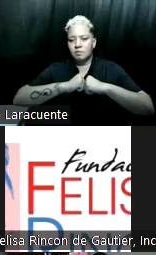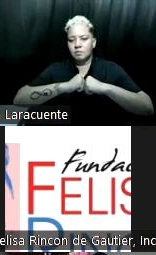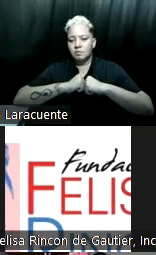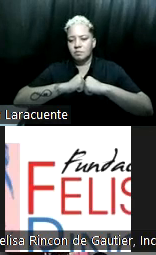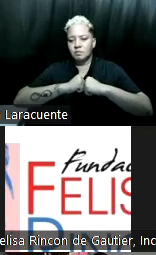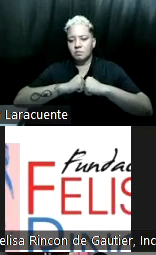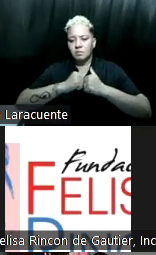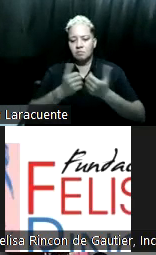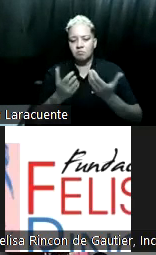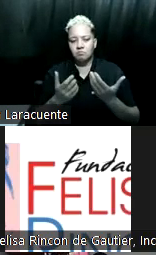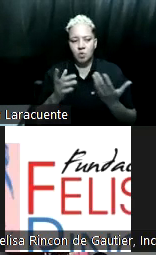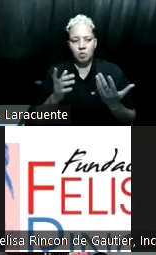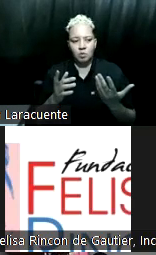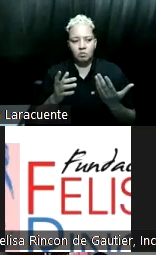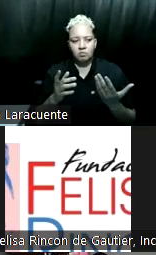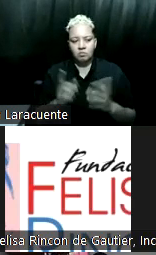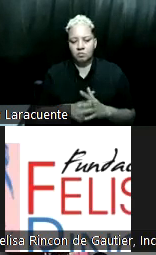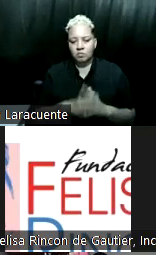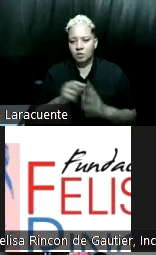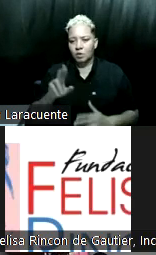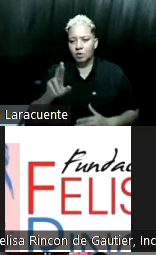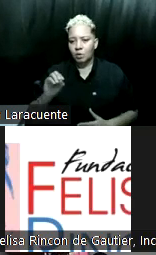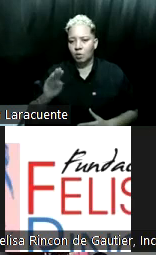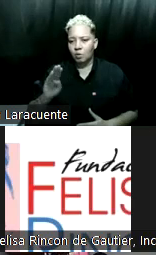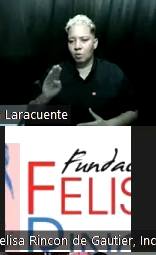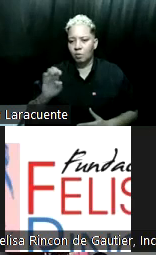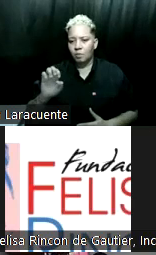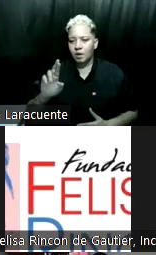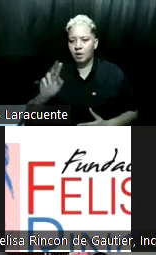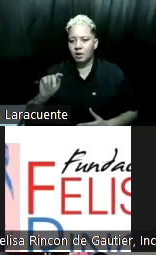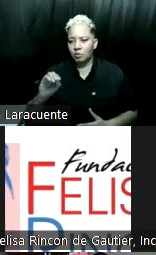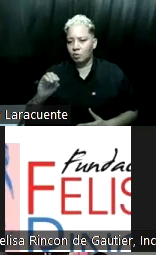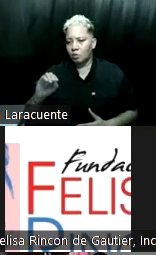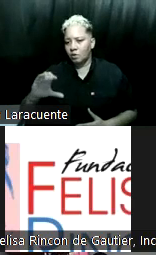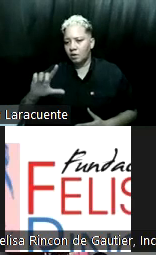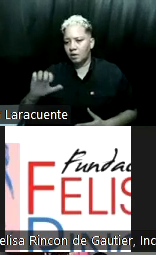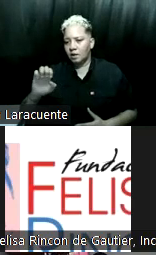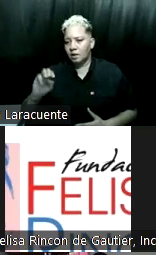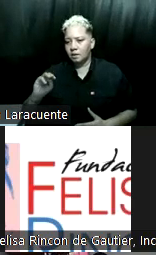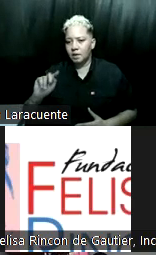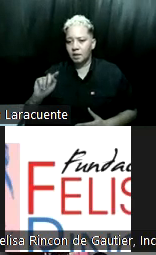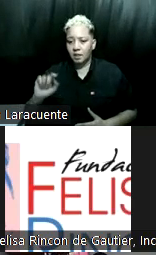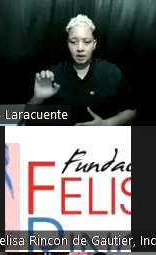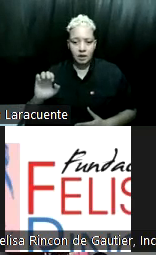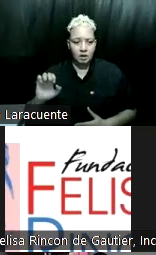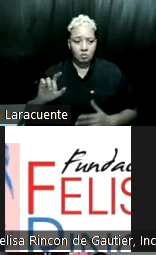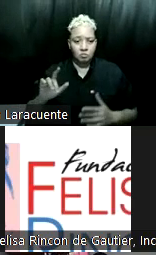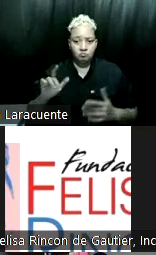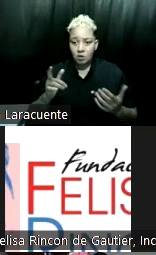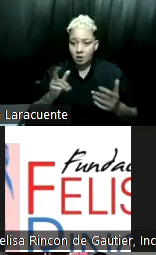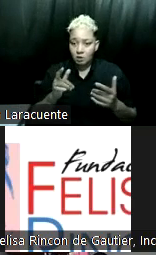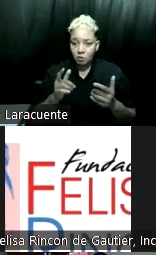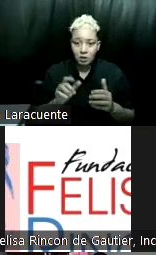la construcción del Coliseo Roberto Clemente habrá sido un evento importantísimo porque